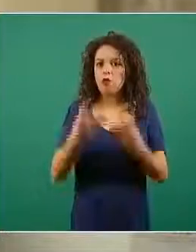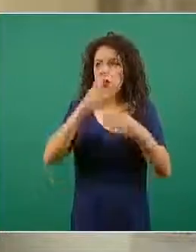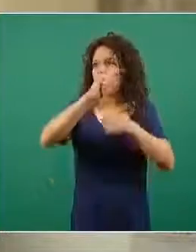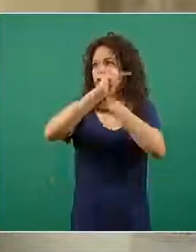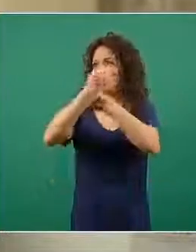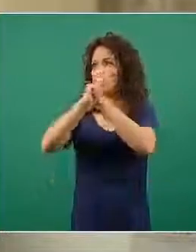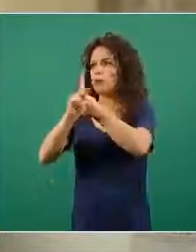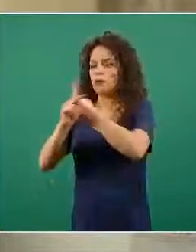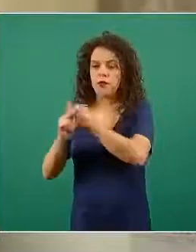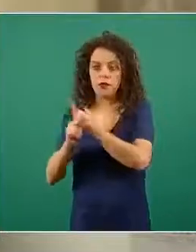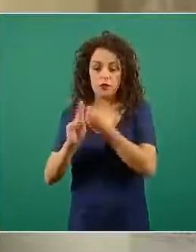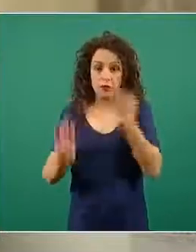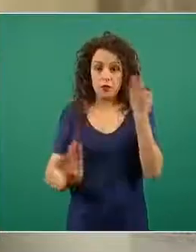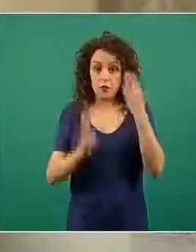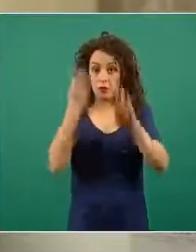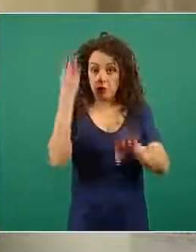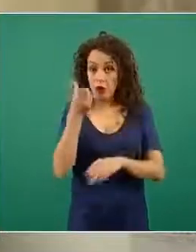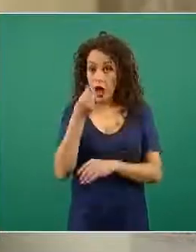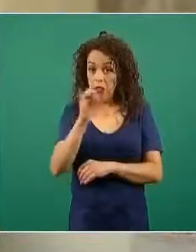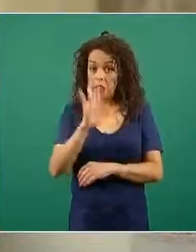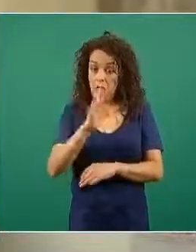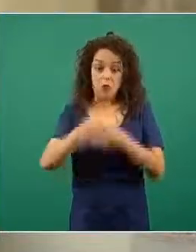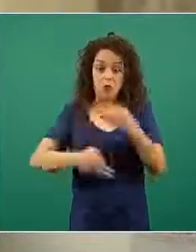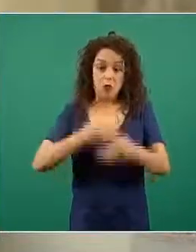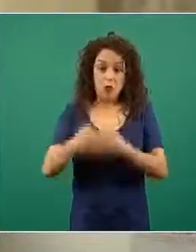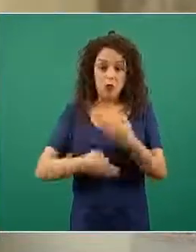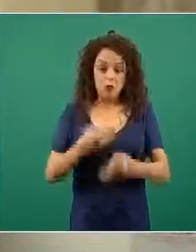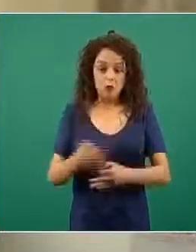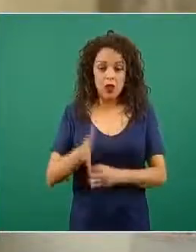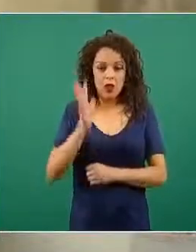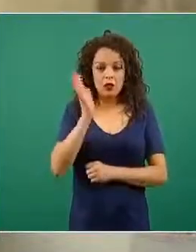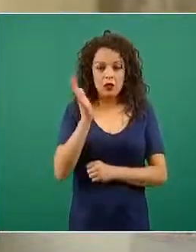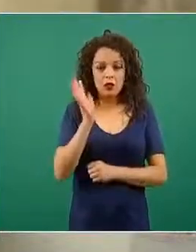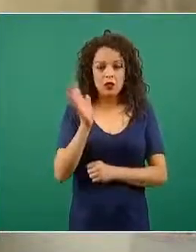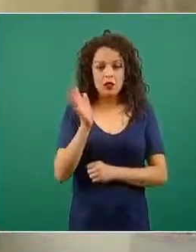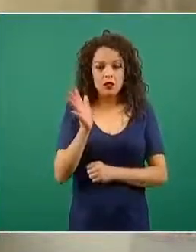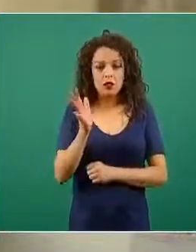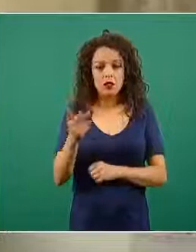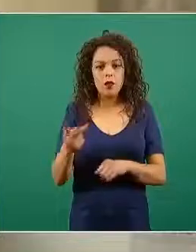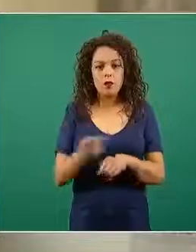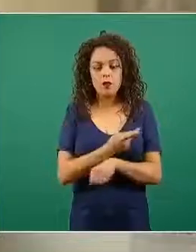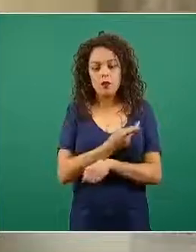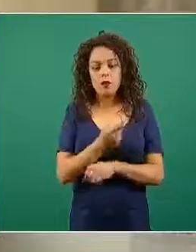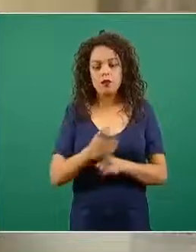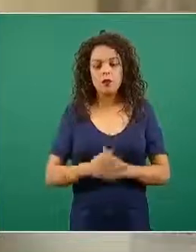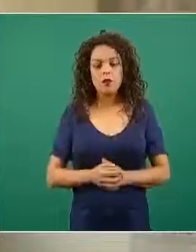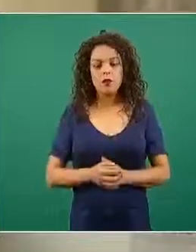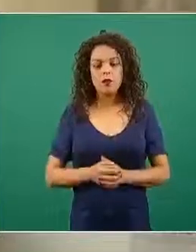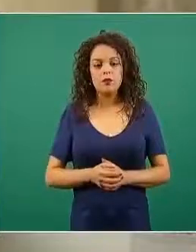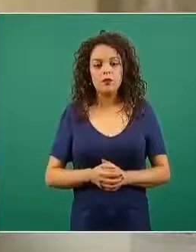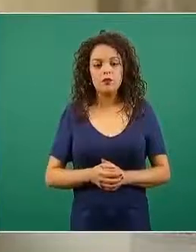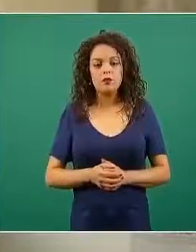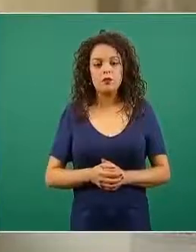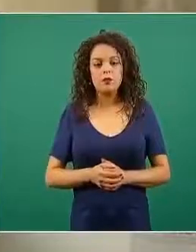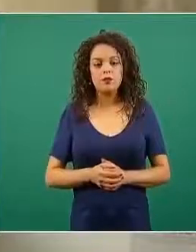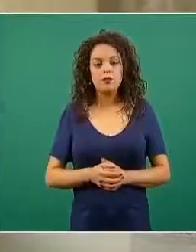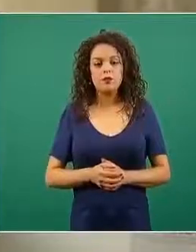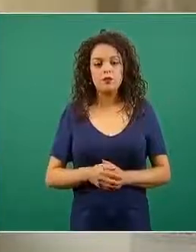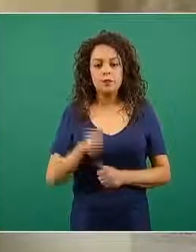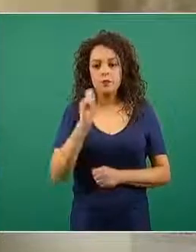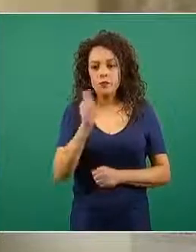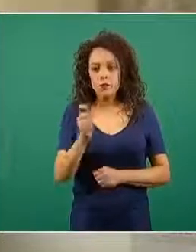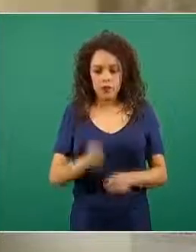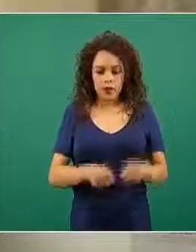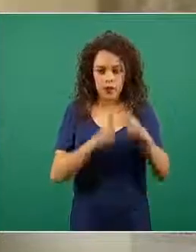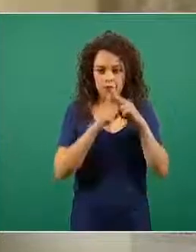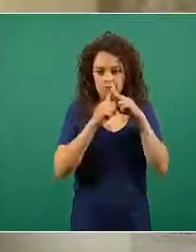si no es que creo que casi todos, después de cierto planteamiento, después de hacer cierto cálculo en